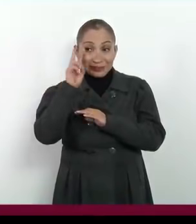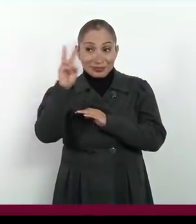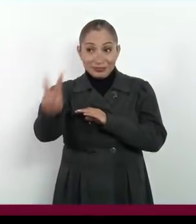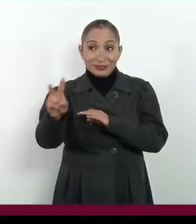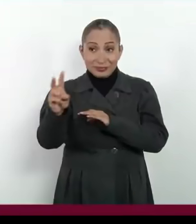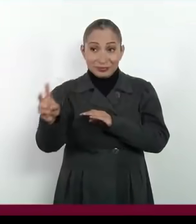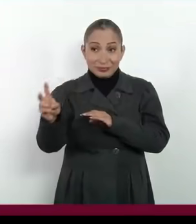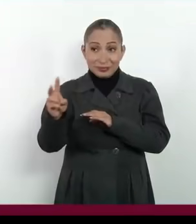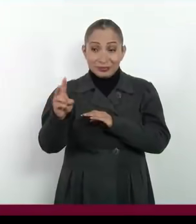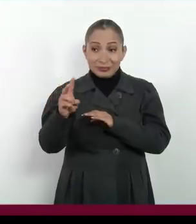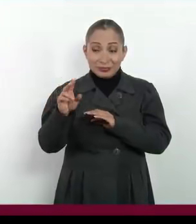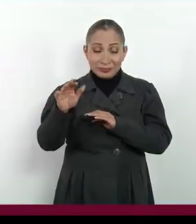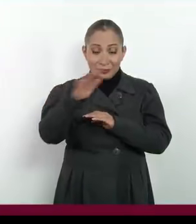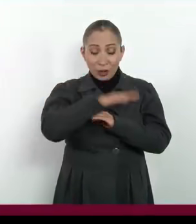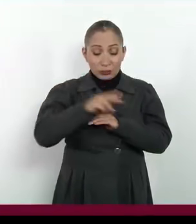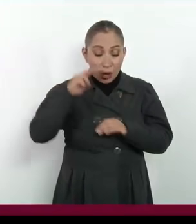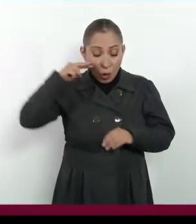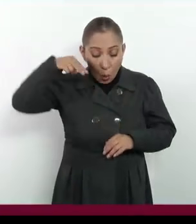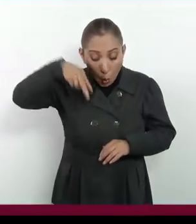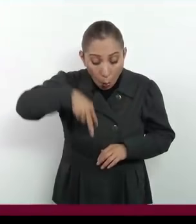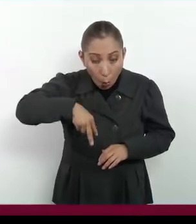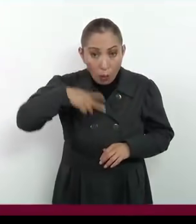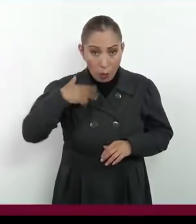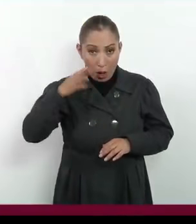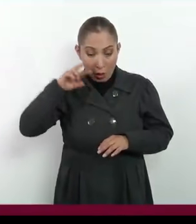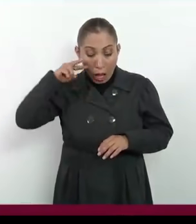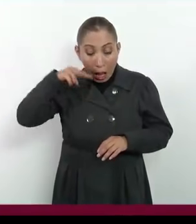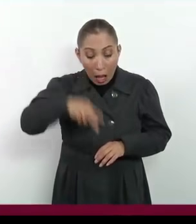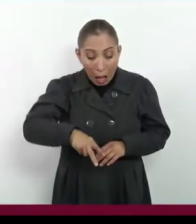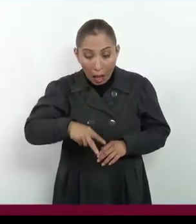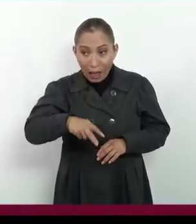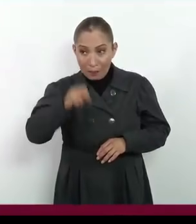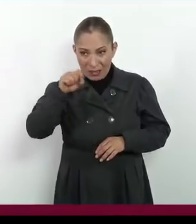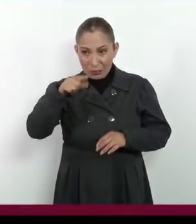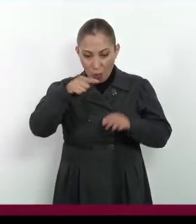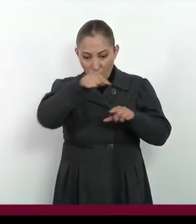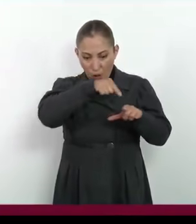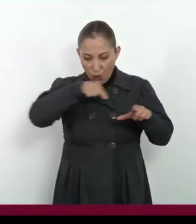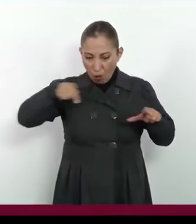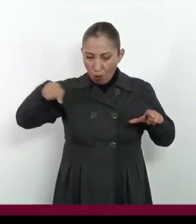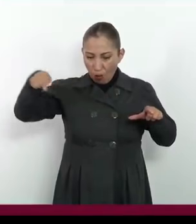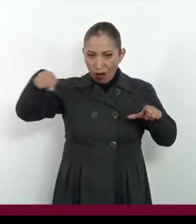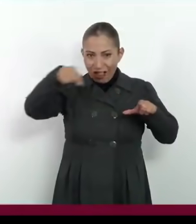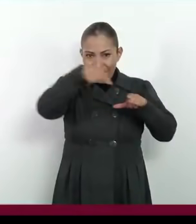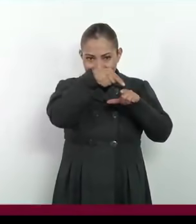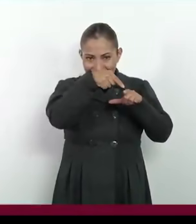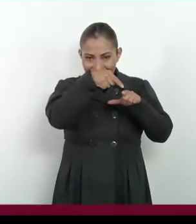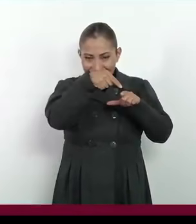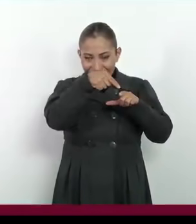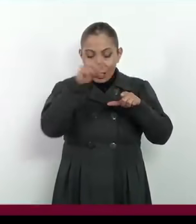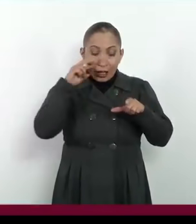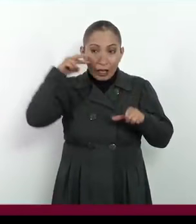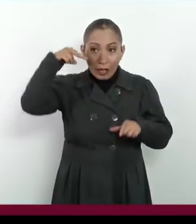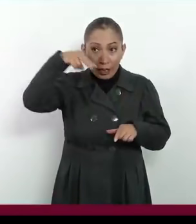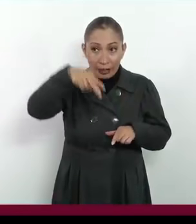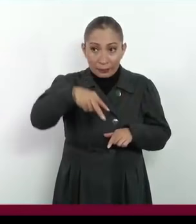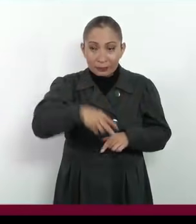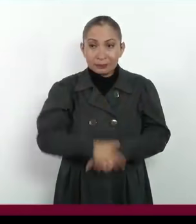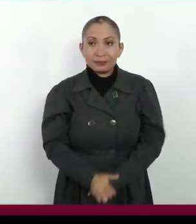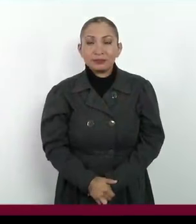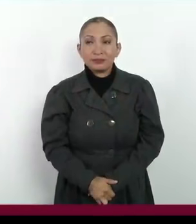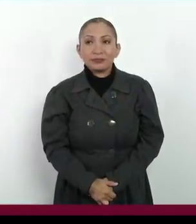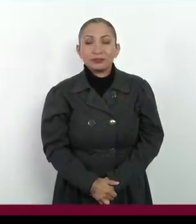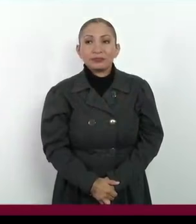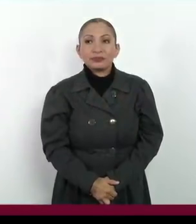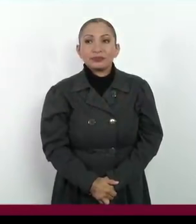viéramos este plano desde arriba, si viéramos el plano desde arriba, digamos, aquí está nuestro